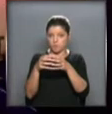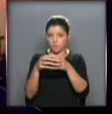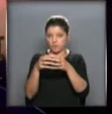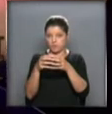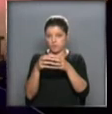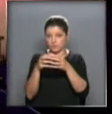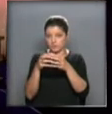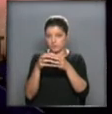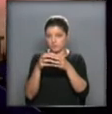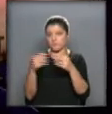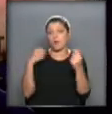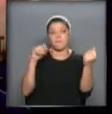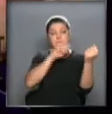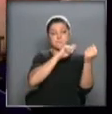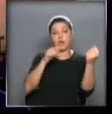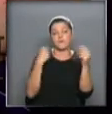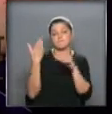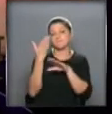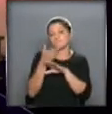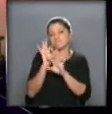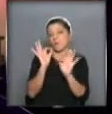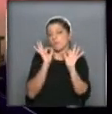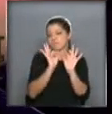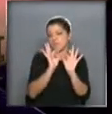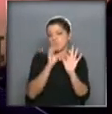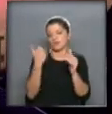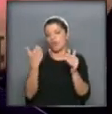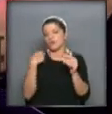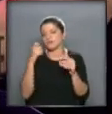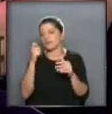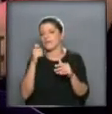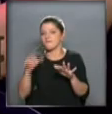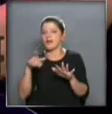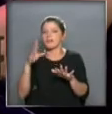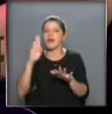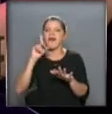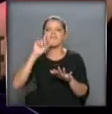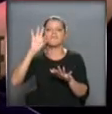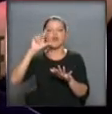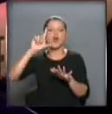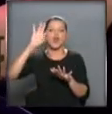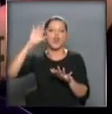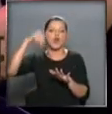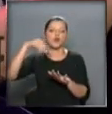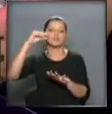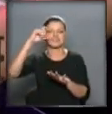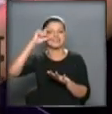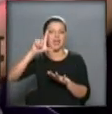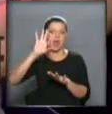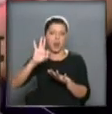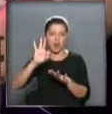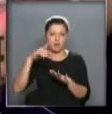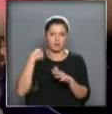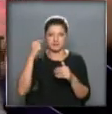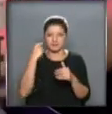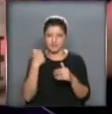no había cupo para ingresar a violín. Y entonces quedaba violonchelo y me gustó, con el tiempo me fue gustando